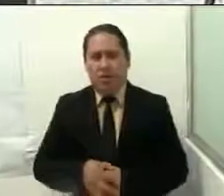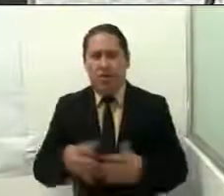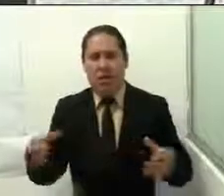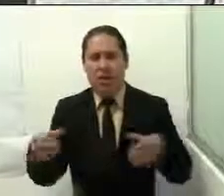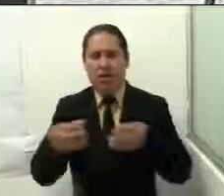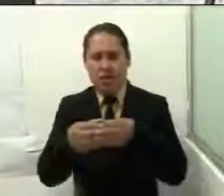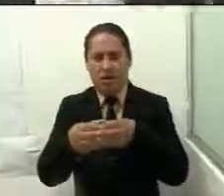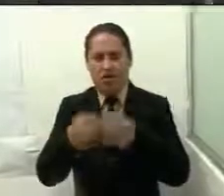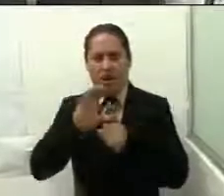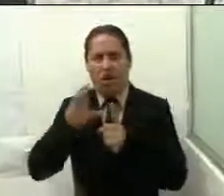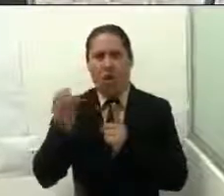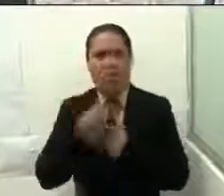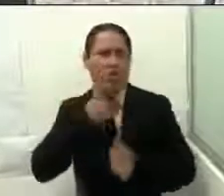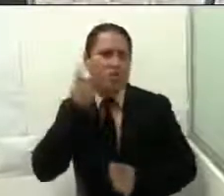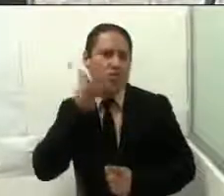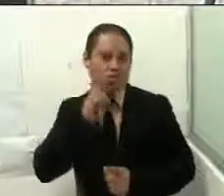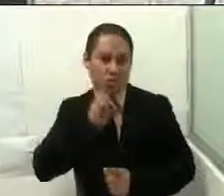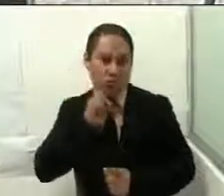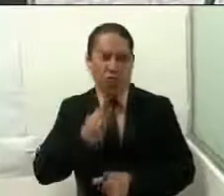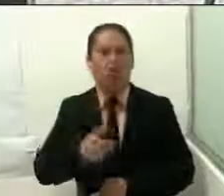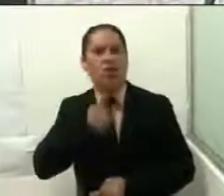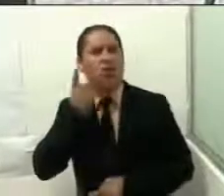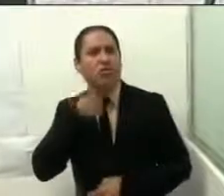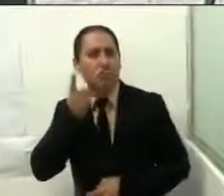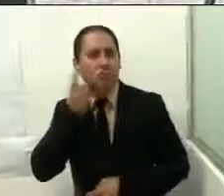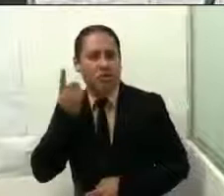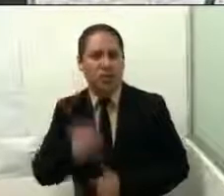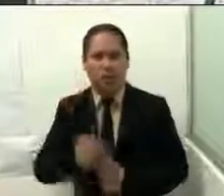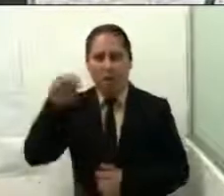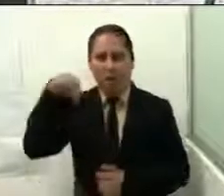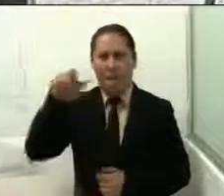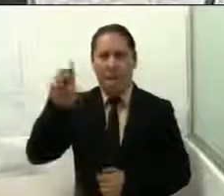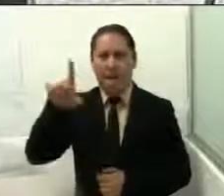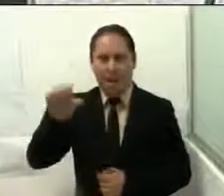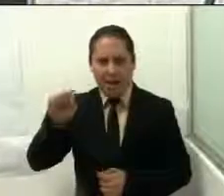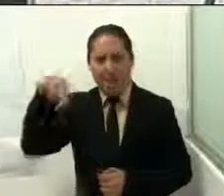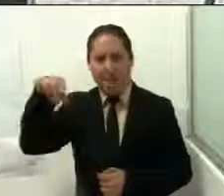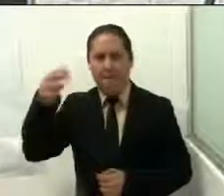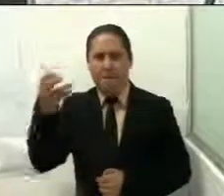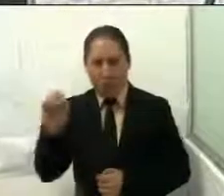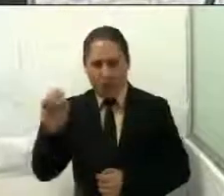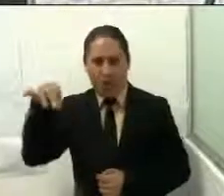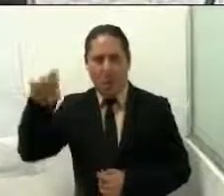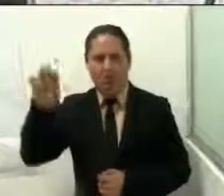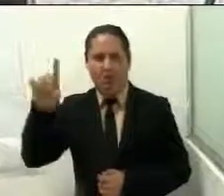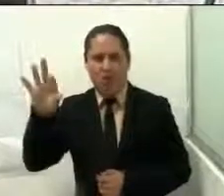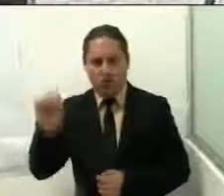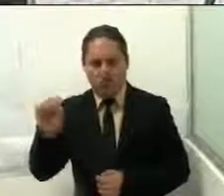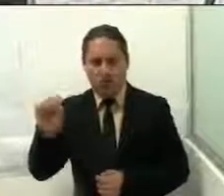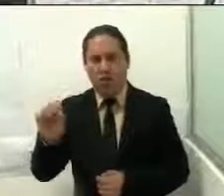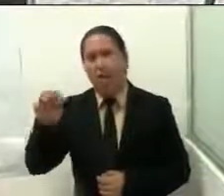a las diputadas y diputados maría mayo mendoza maría elena